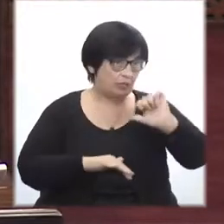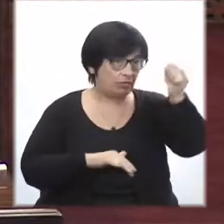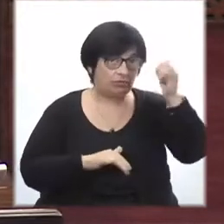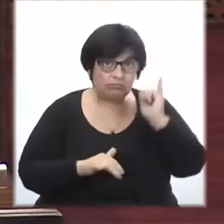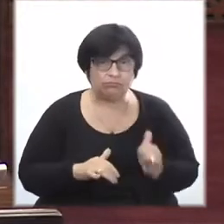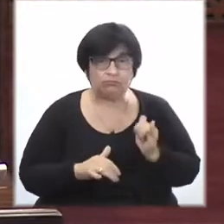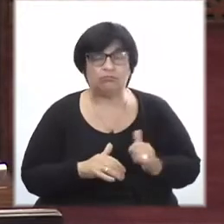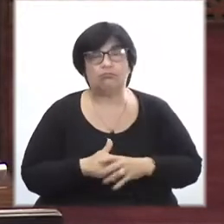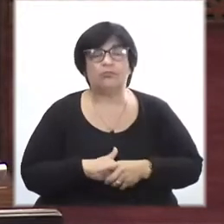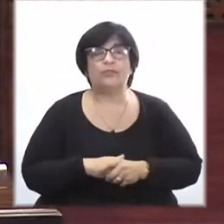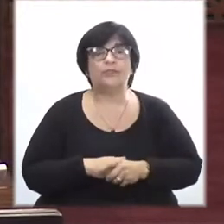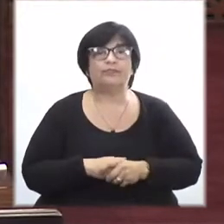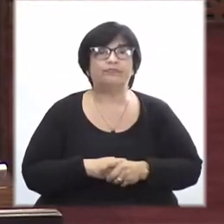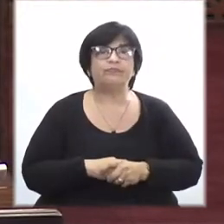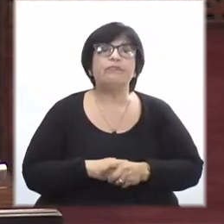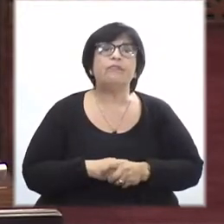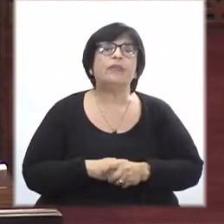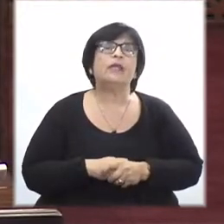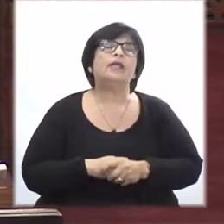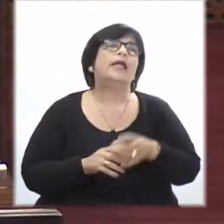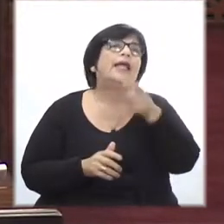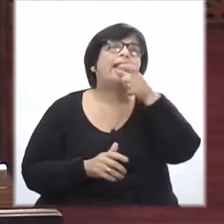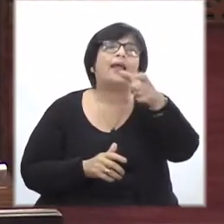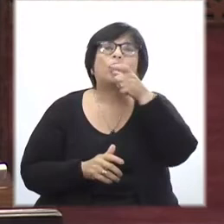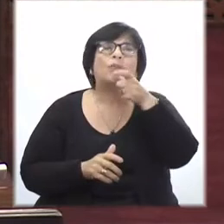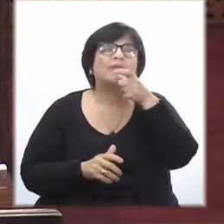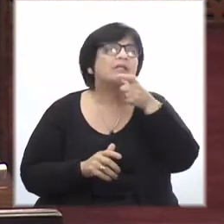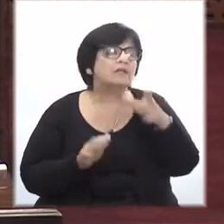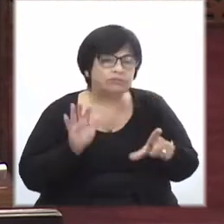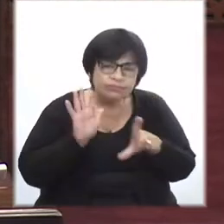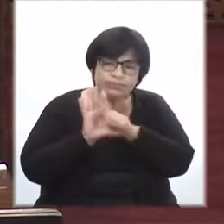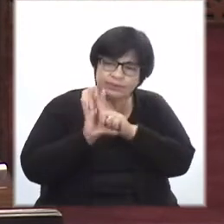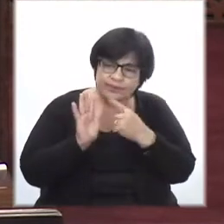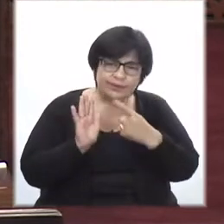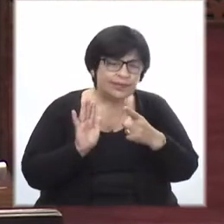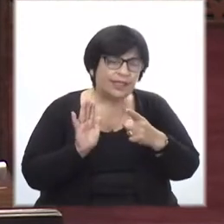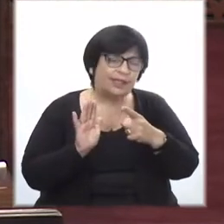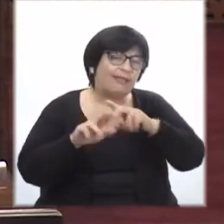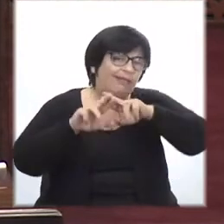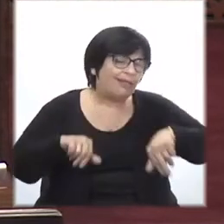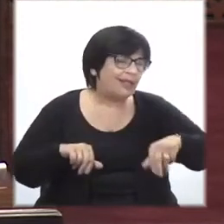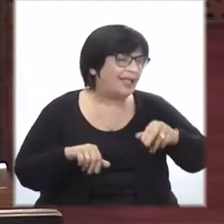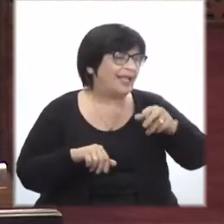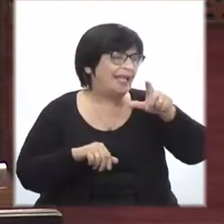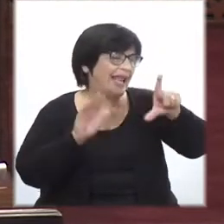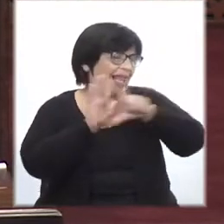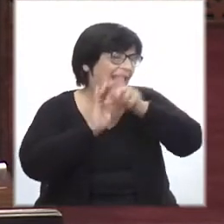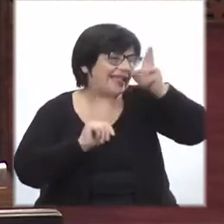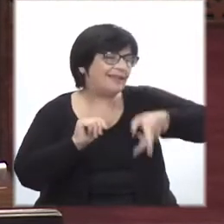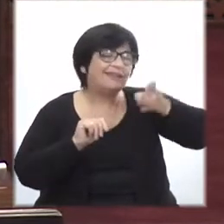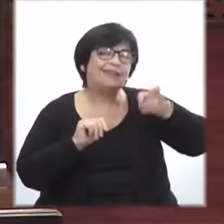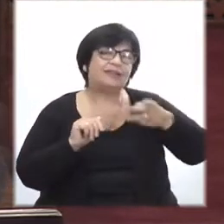nacionales. La fundamentación jurídica de la observación a dicho proyecto de ley es de la